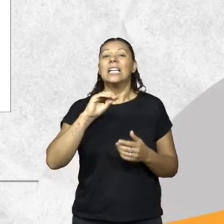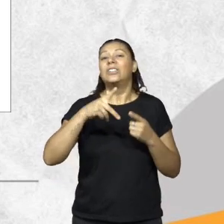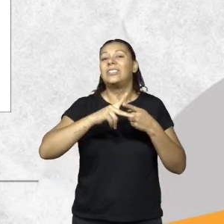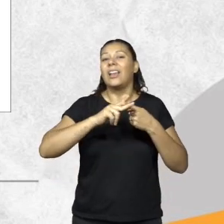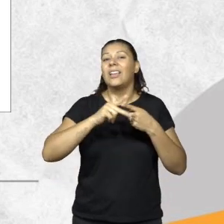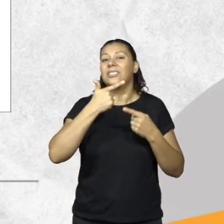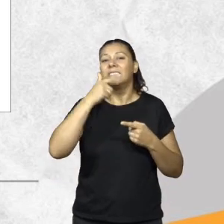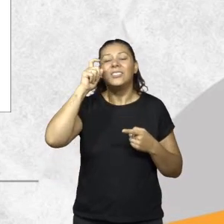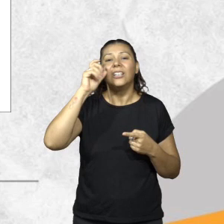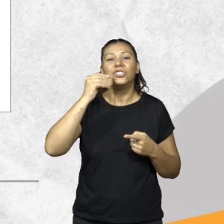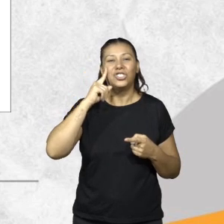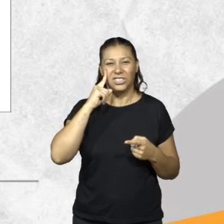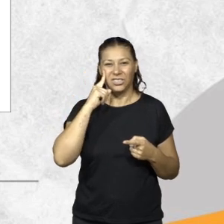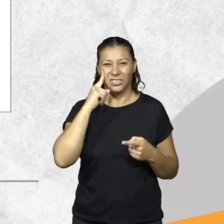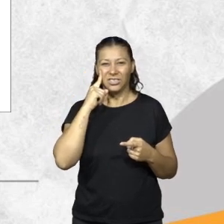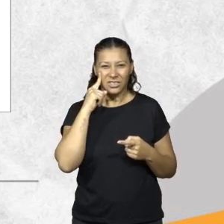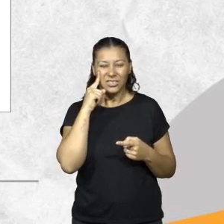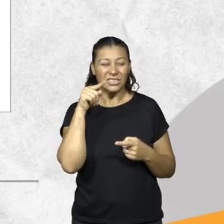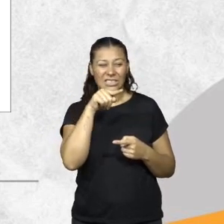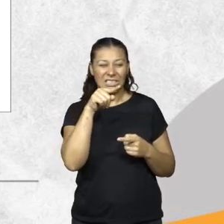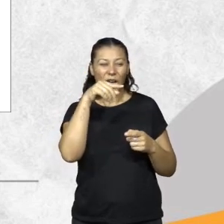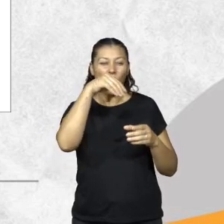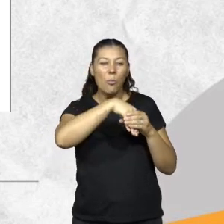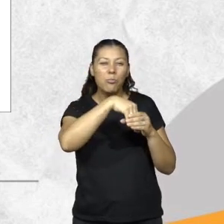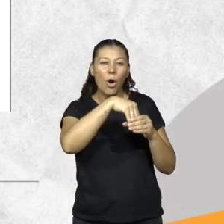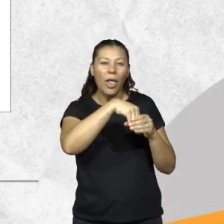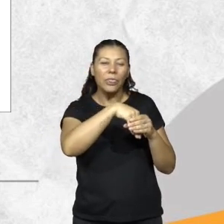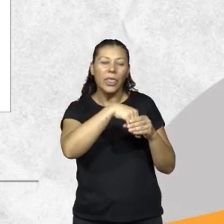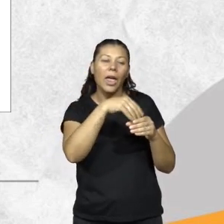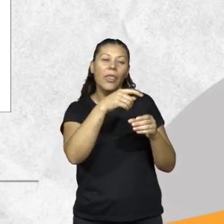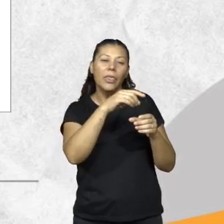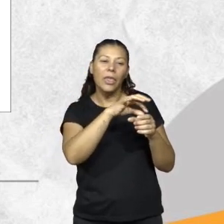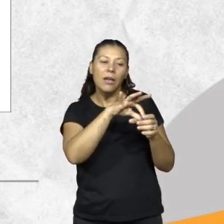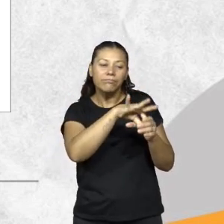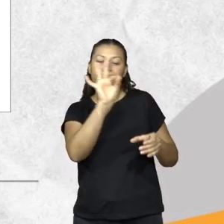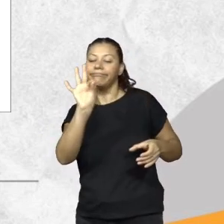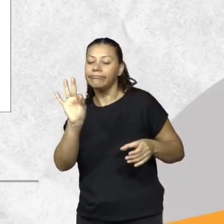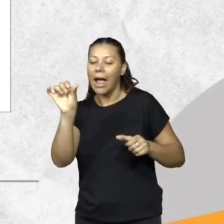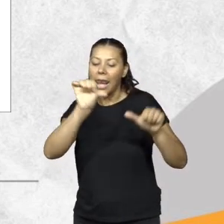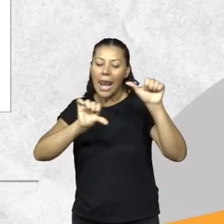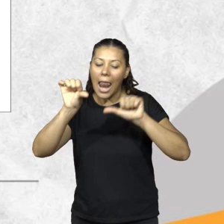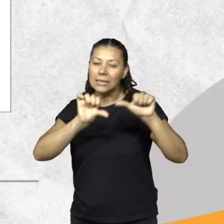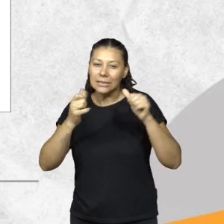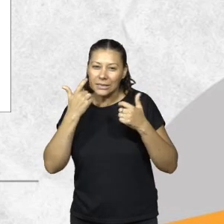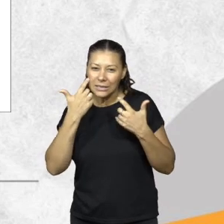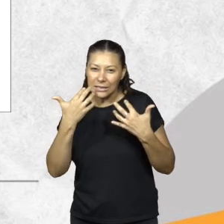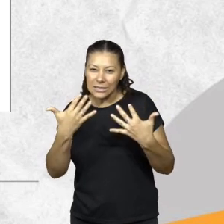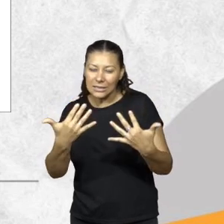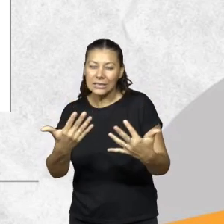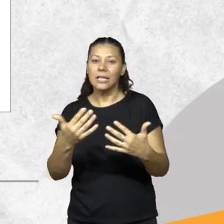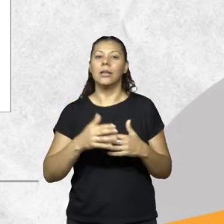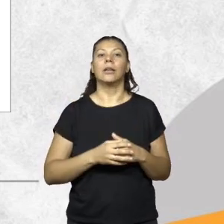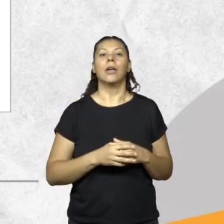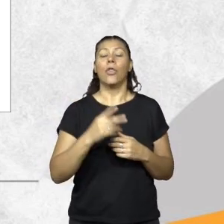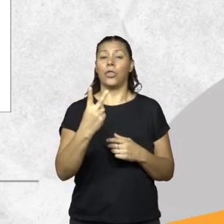este tercer componente, que es el análisis de laboratorio, lo estamos haciendo con 2 laboratorios de la Subsecretaría de Recursos Hídricos. Uno pertenece a la Autoridad